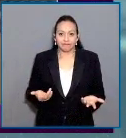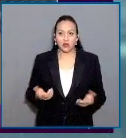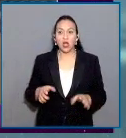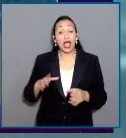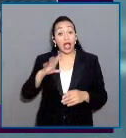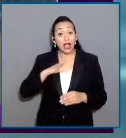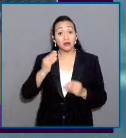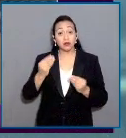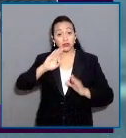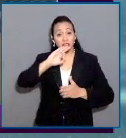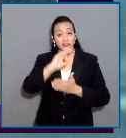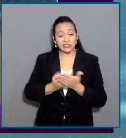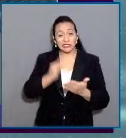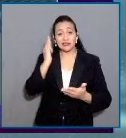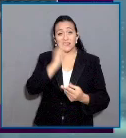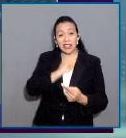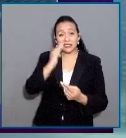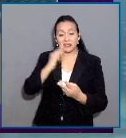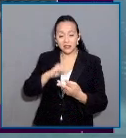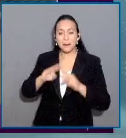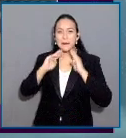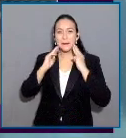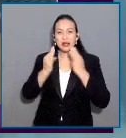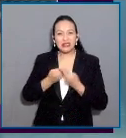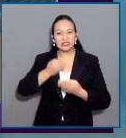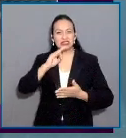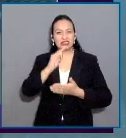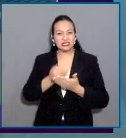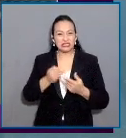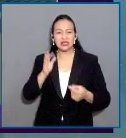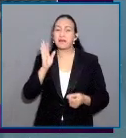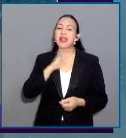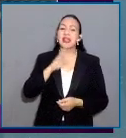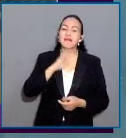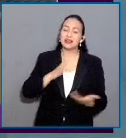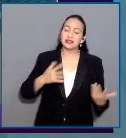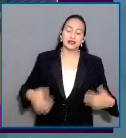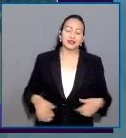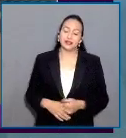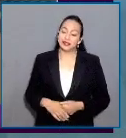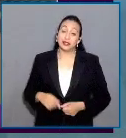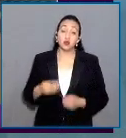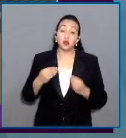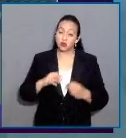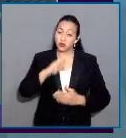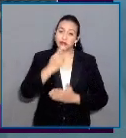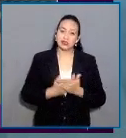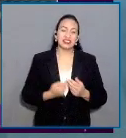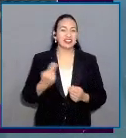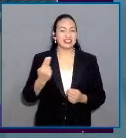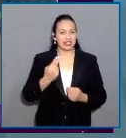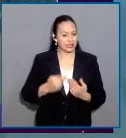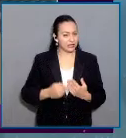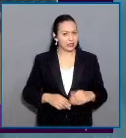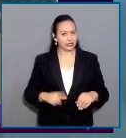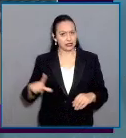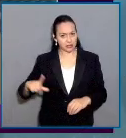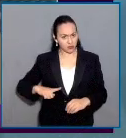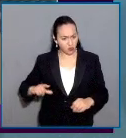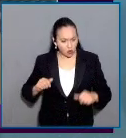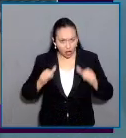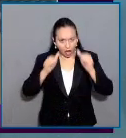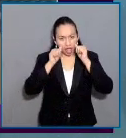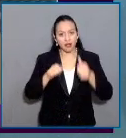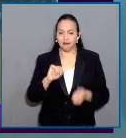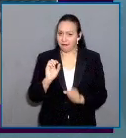del contrabando, el auge de muchas conductas ilícitas efectivamente necesitan una respuesta del Estado, sin duda.